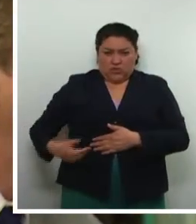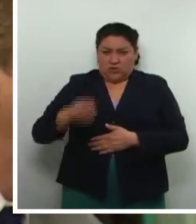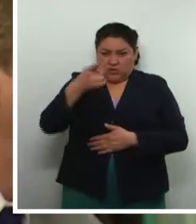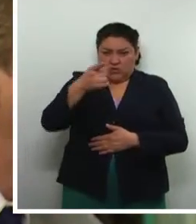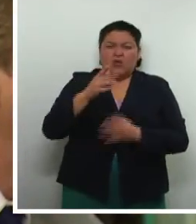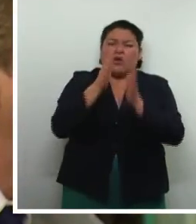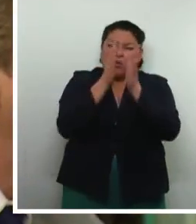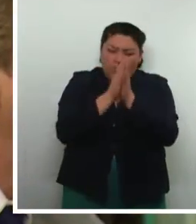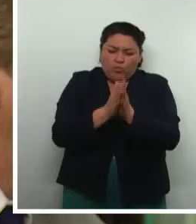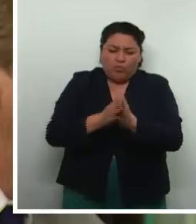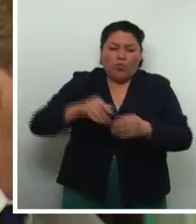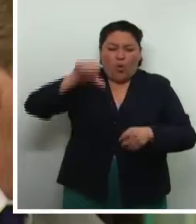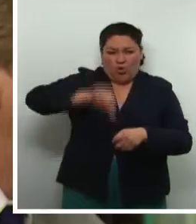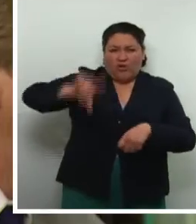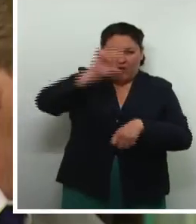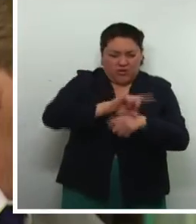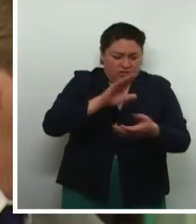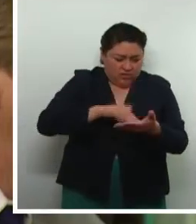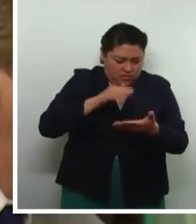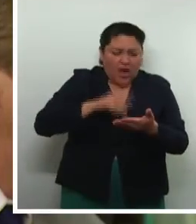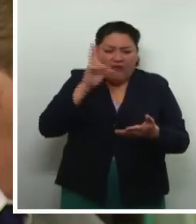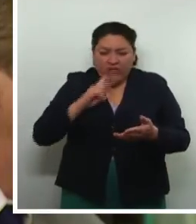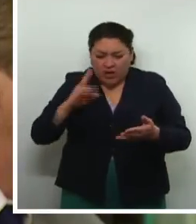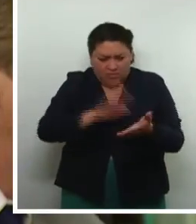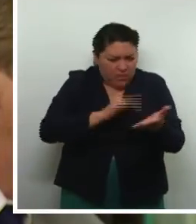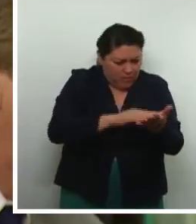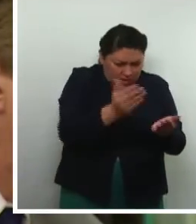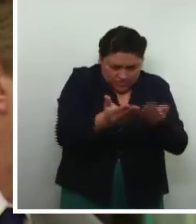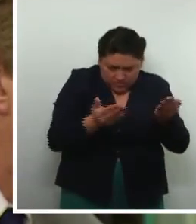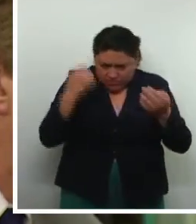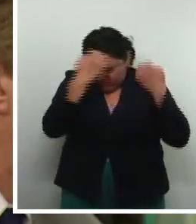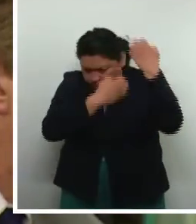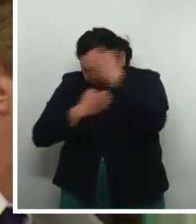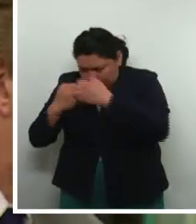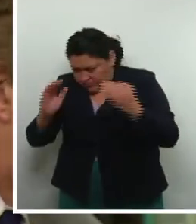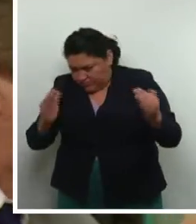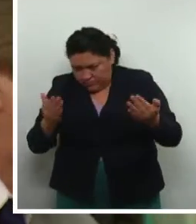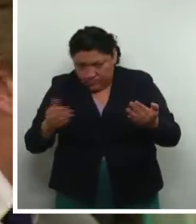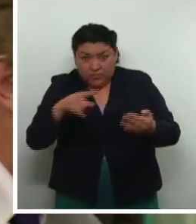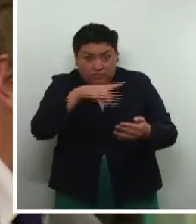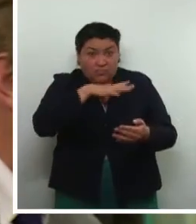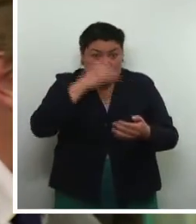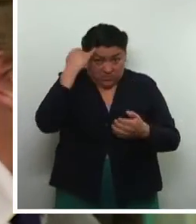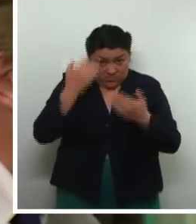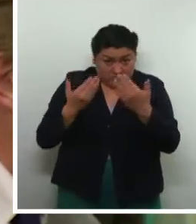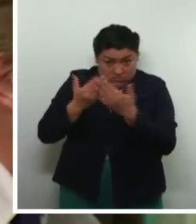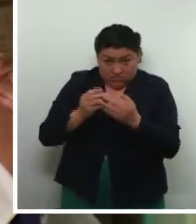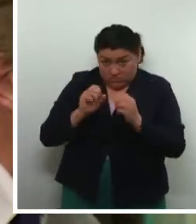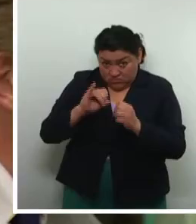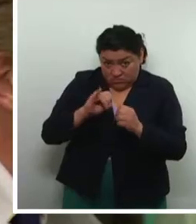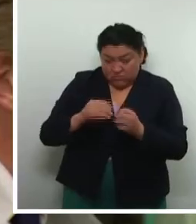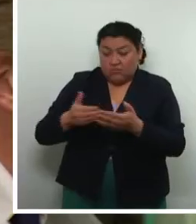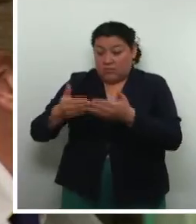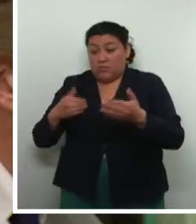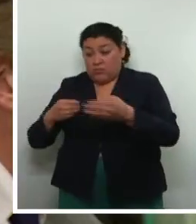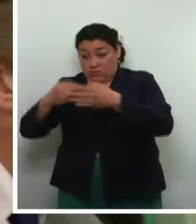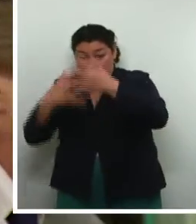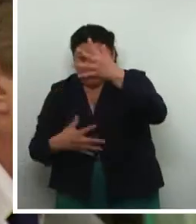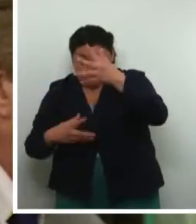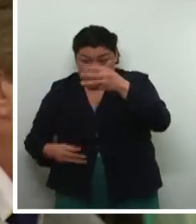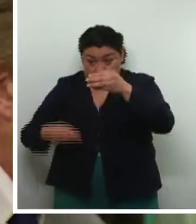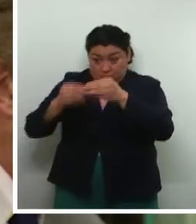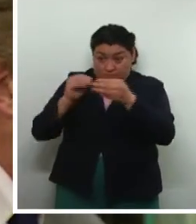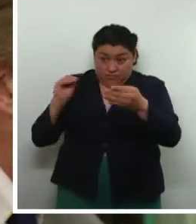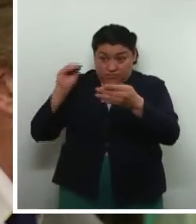si efectivamente hubo una reserva previa, si efectivamente lo reservado no se